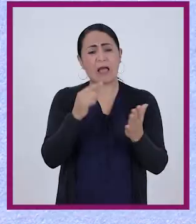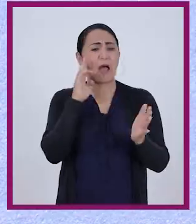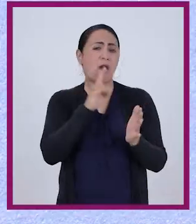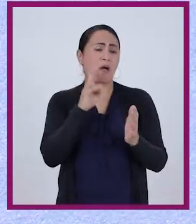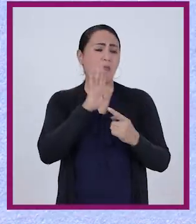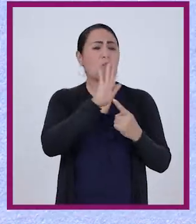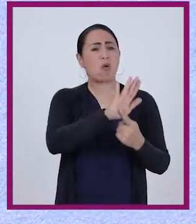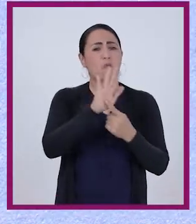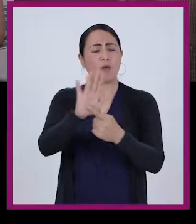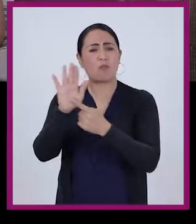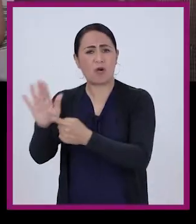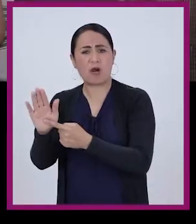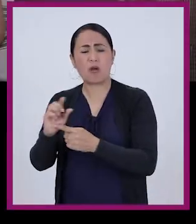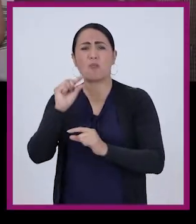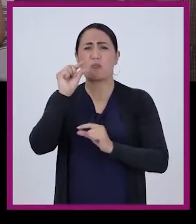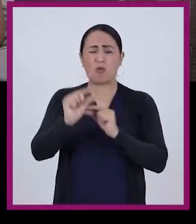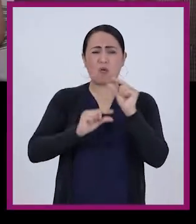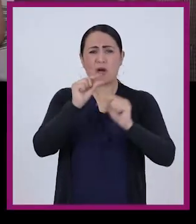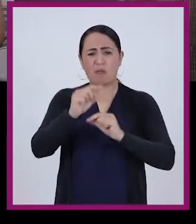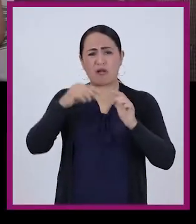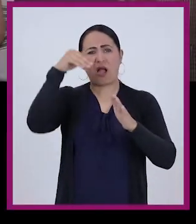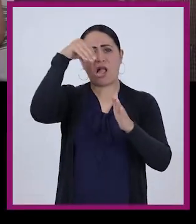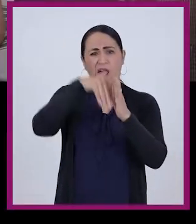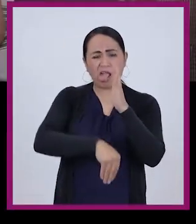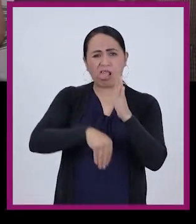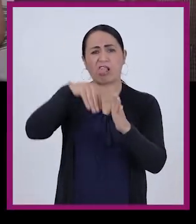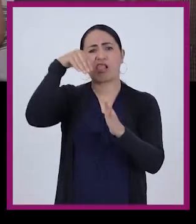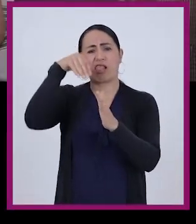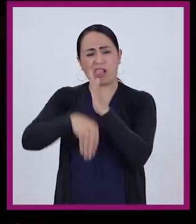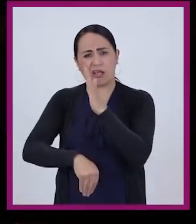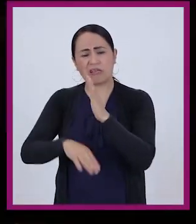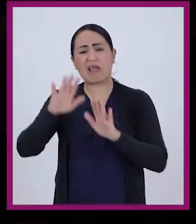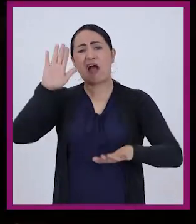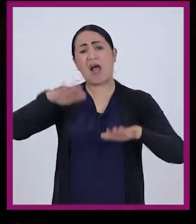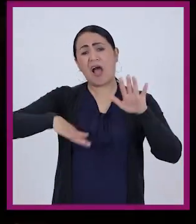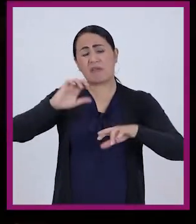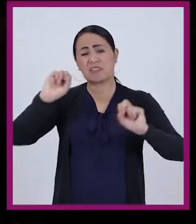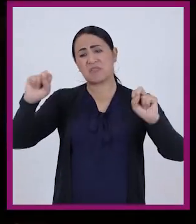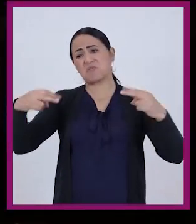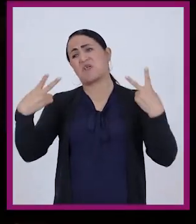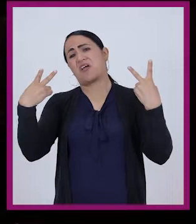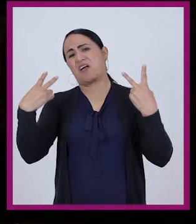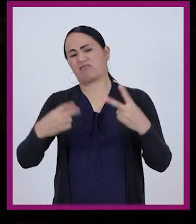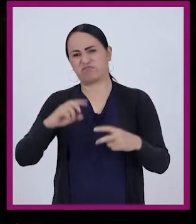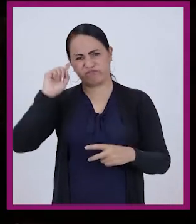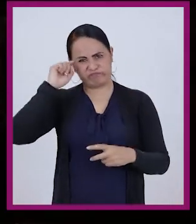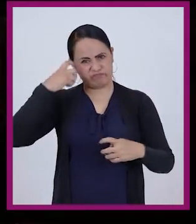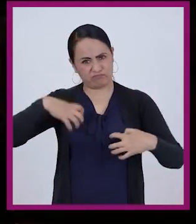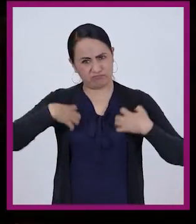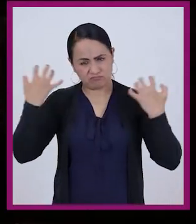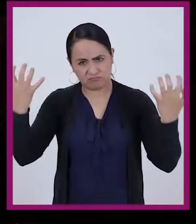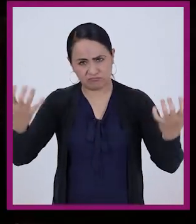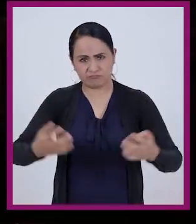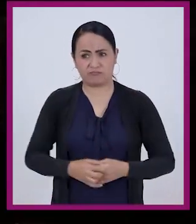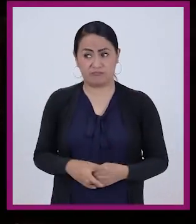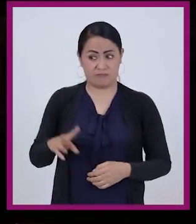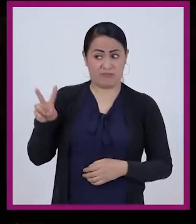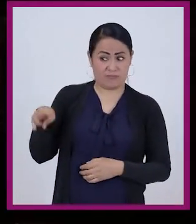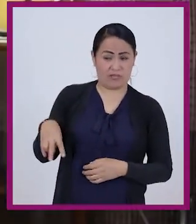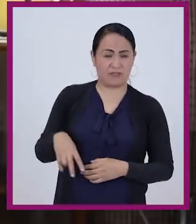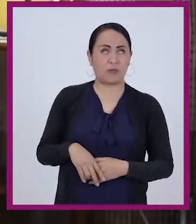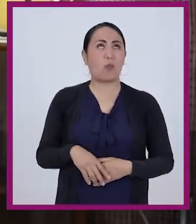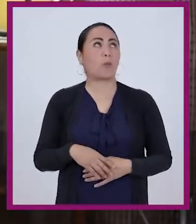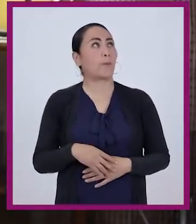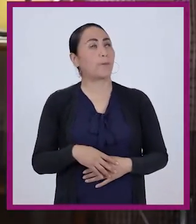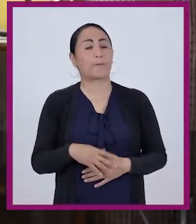las necesidades que surgen, es muy probable que todo empiece a ir mal. Y luego hasta peleados salimos, ¿verdad, Citla?